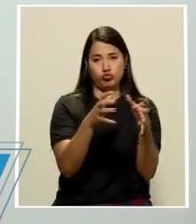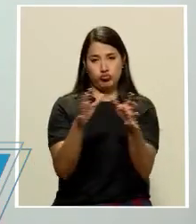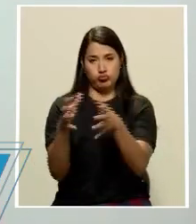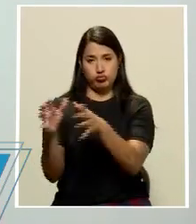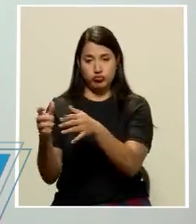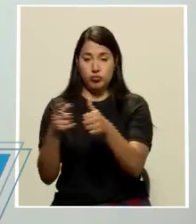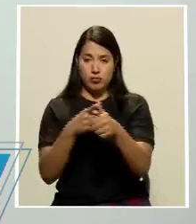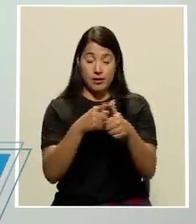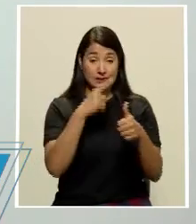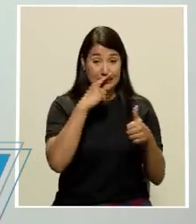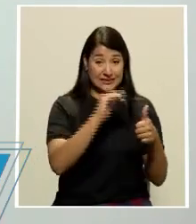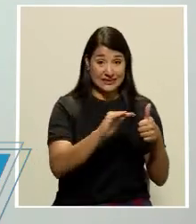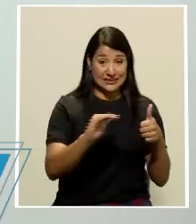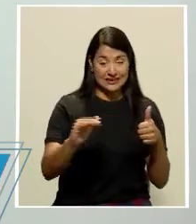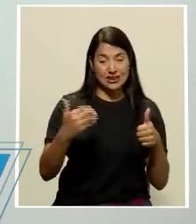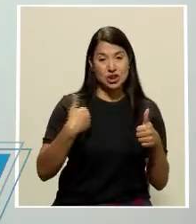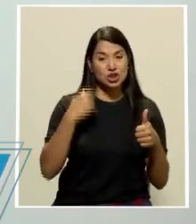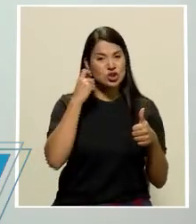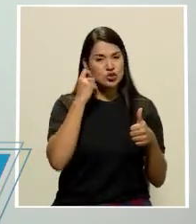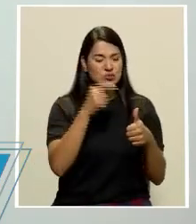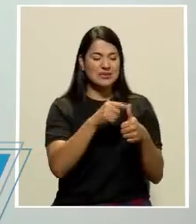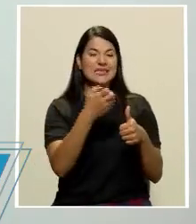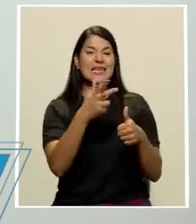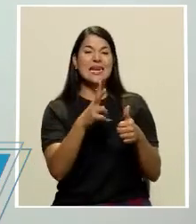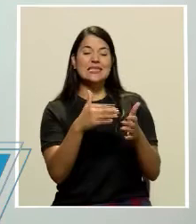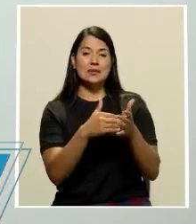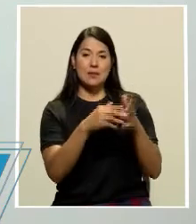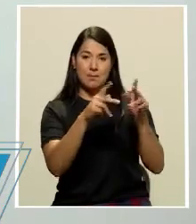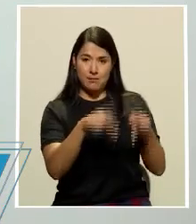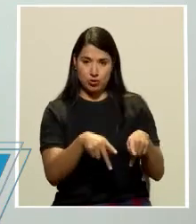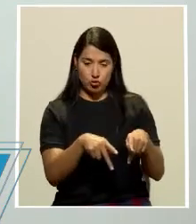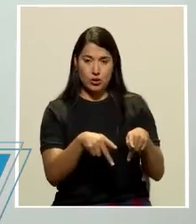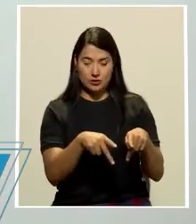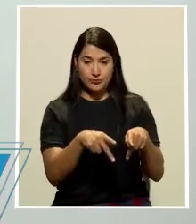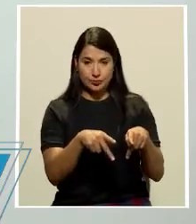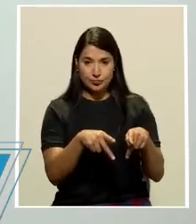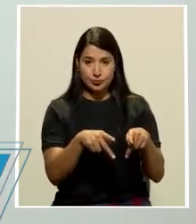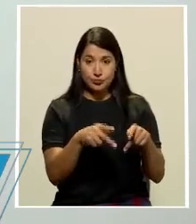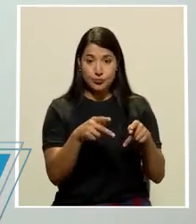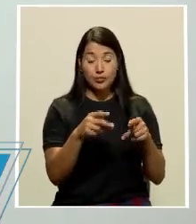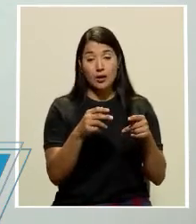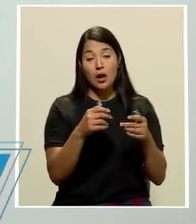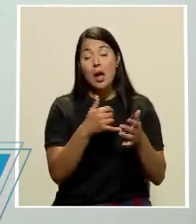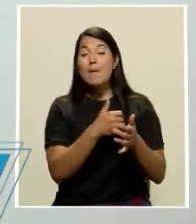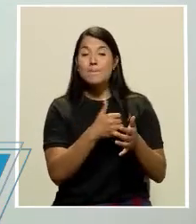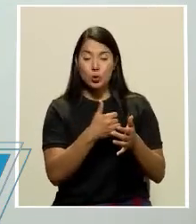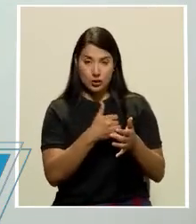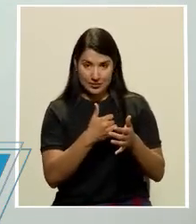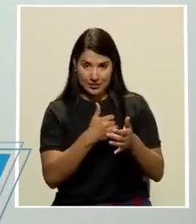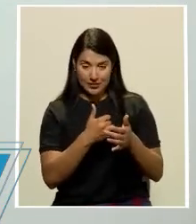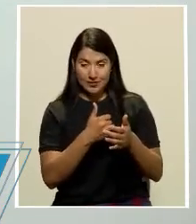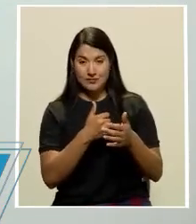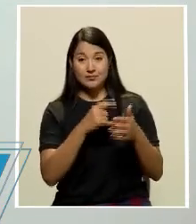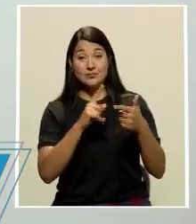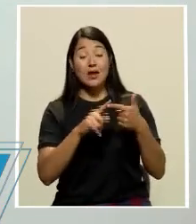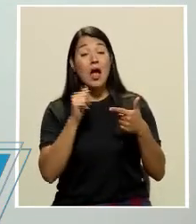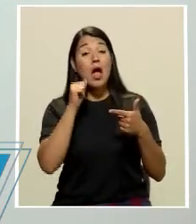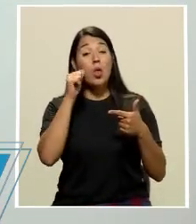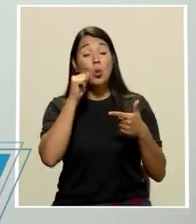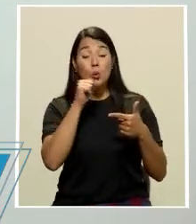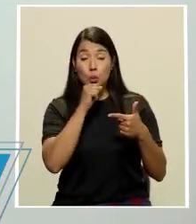son niños y niñas, tenemos más de 13,000 personas, niños y niñas que están en esta condición de vulnerabilidad,